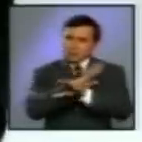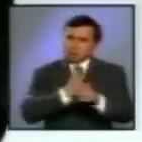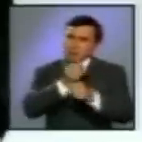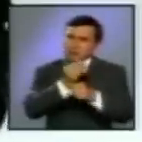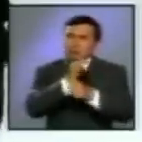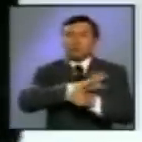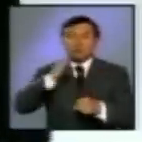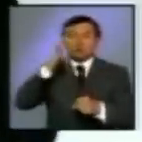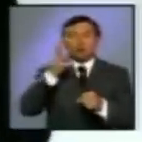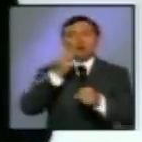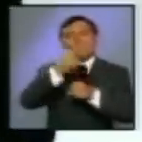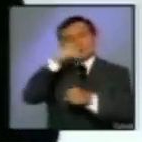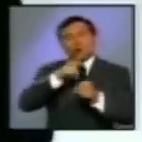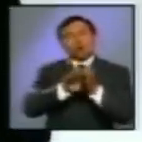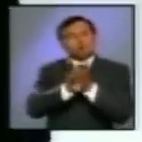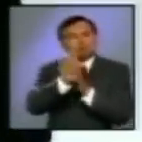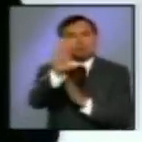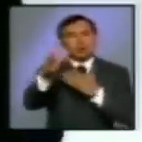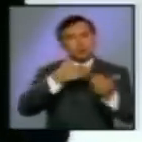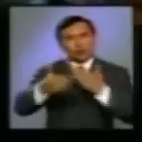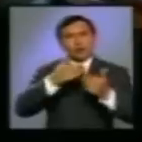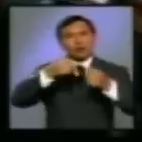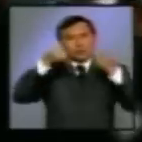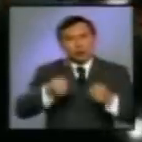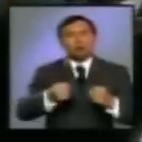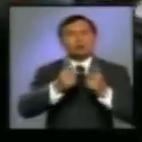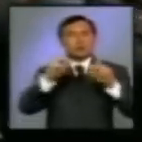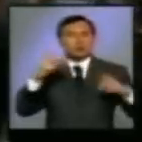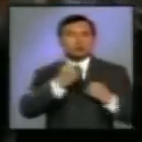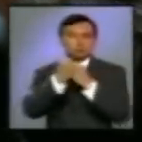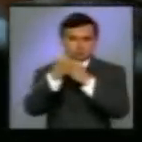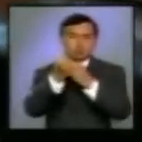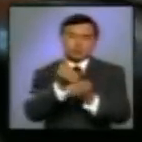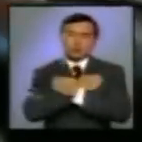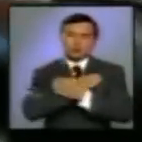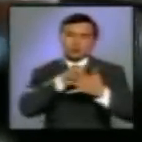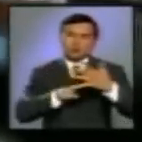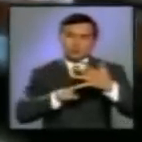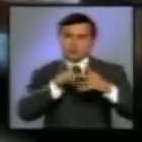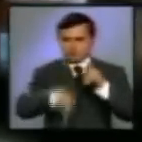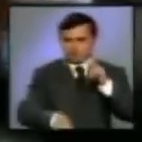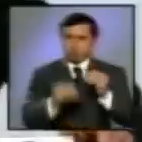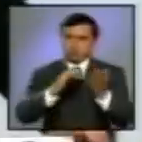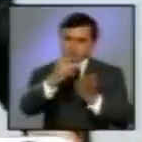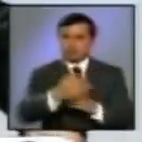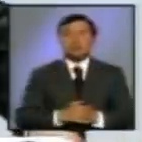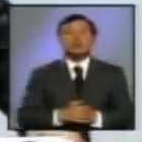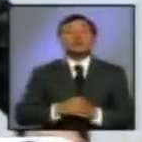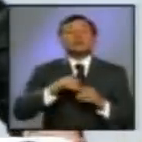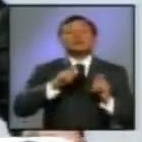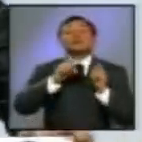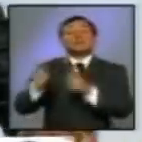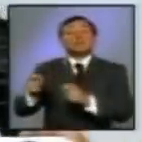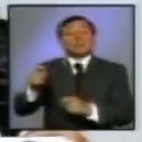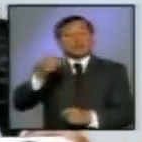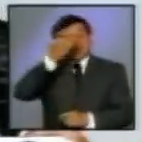moderno, seguro y con desarrollo sustentable y educación. Muchas gracias. Y escuchemos a Enrique Peña Nieto. Muchas gracias. Josefina, si no